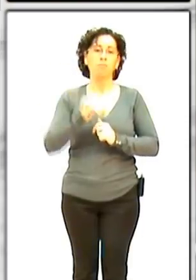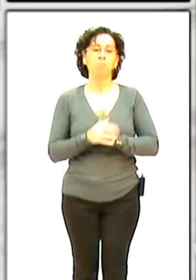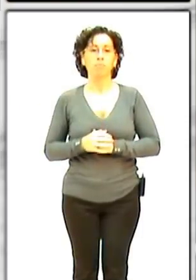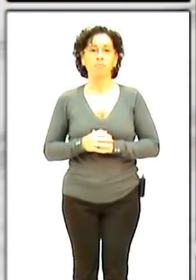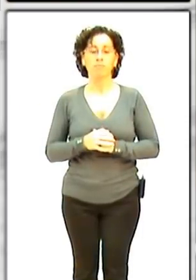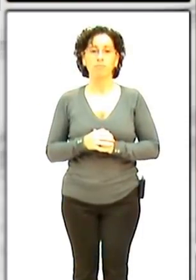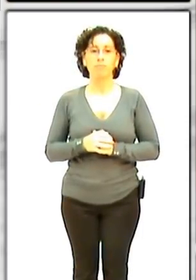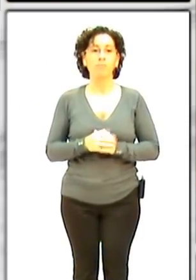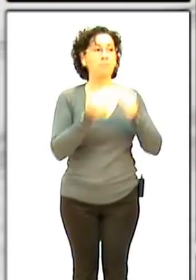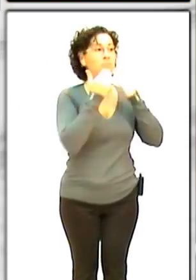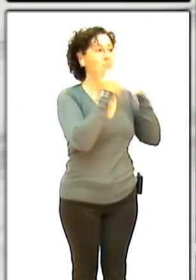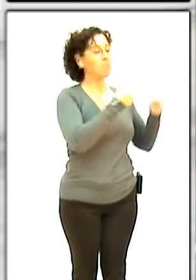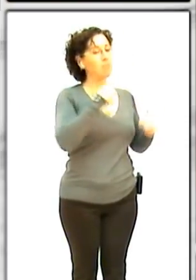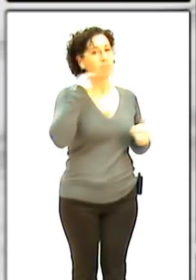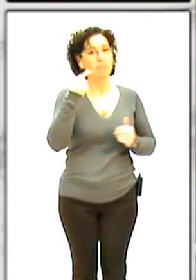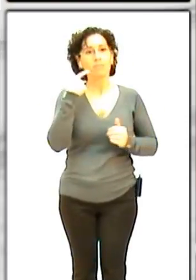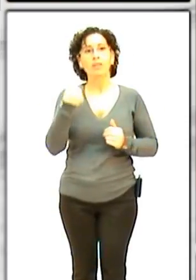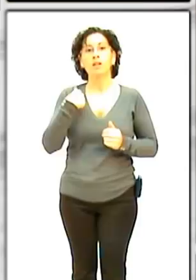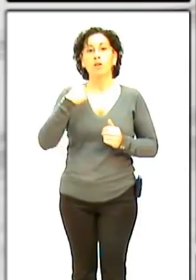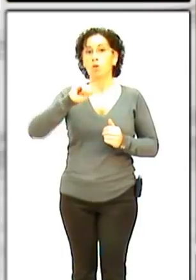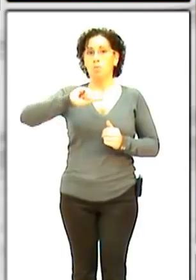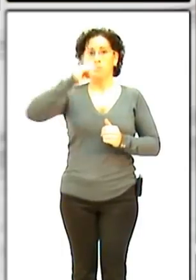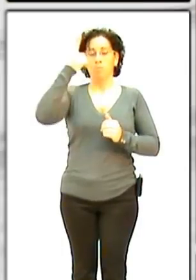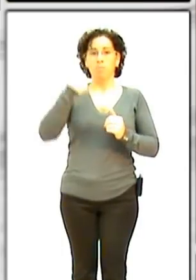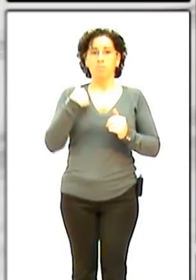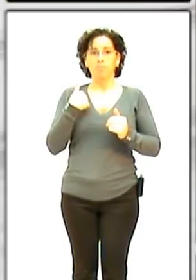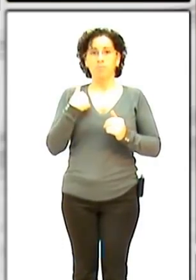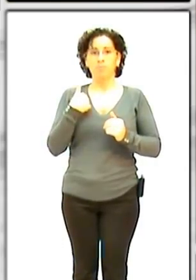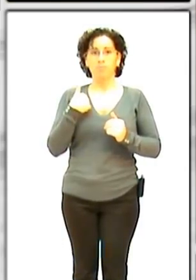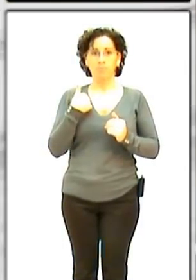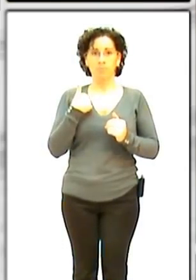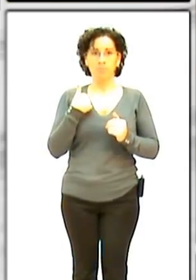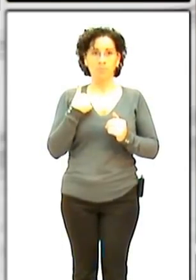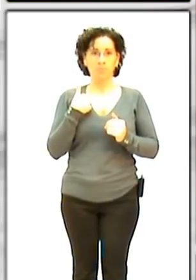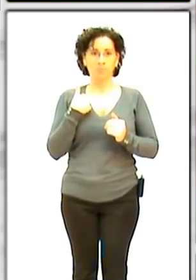Jesús. Y bueno, en primer lugar, dar las gracias también a